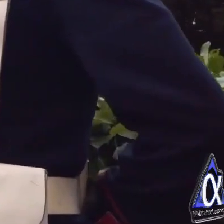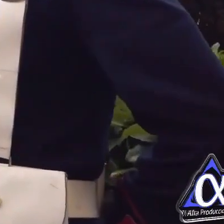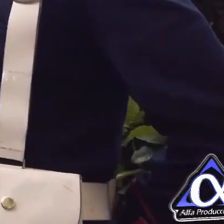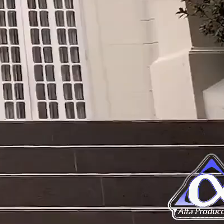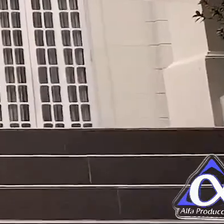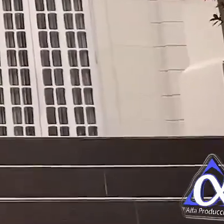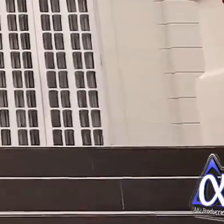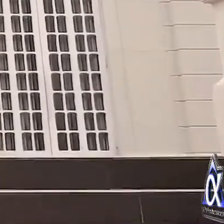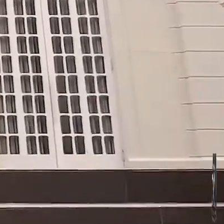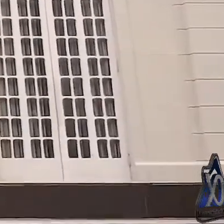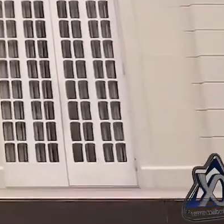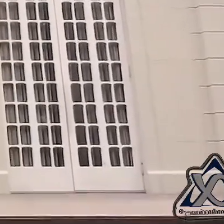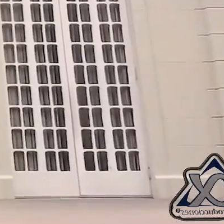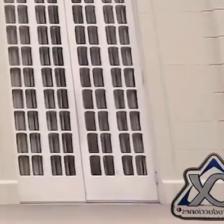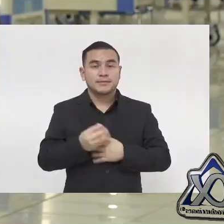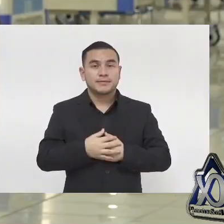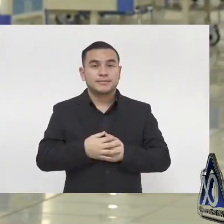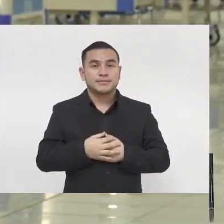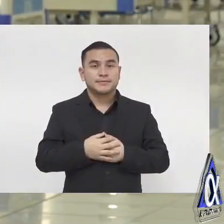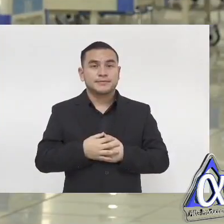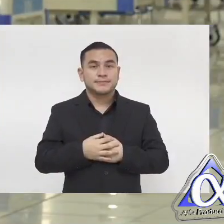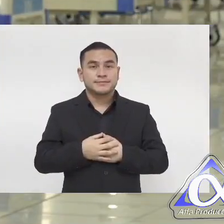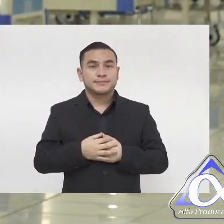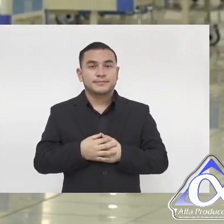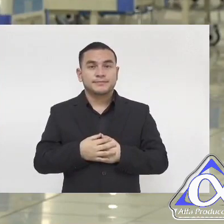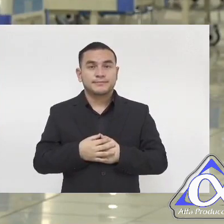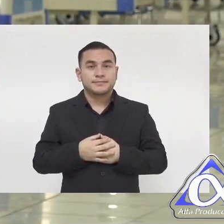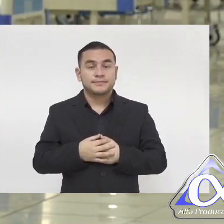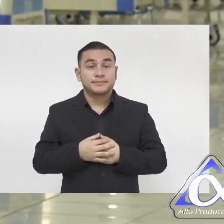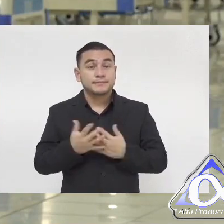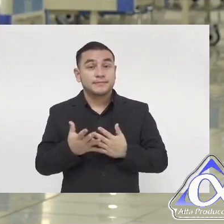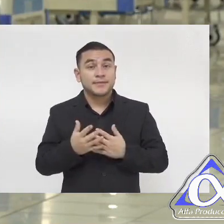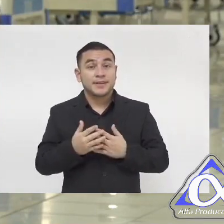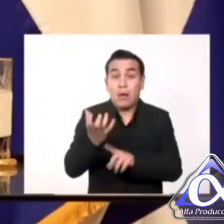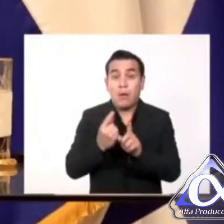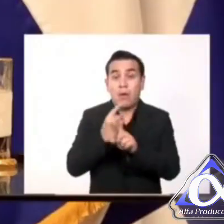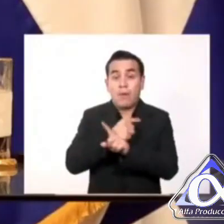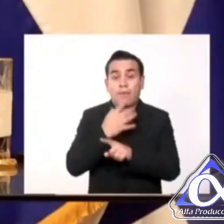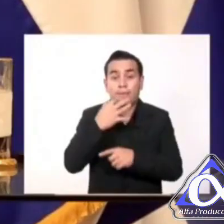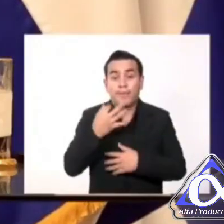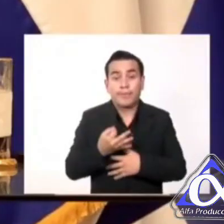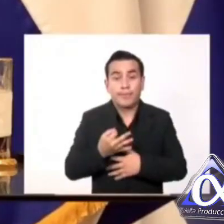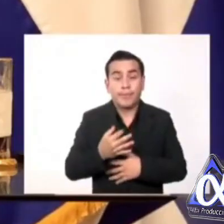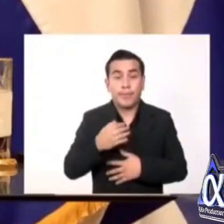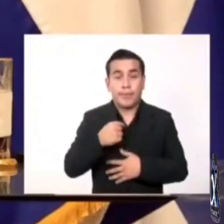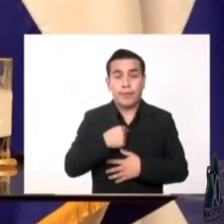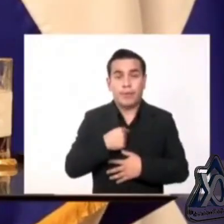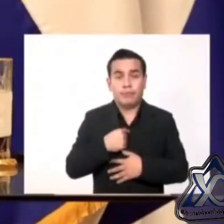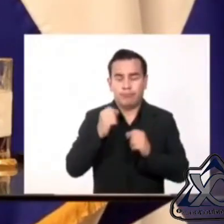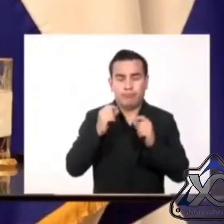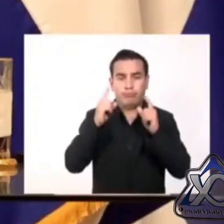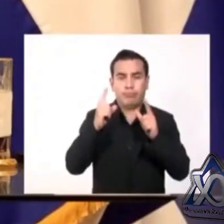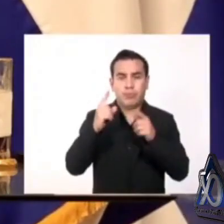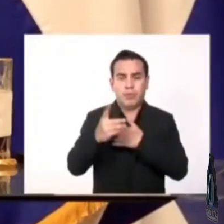jóvenes. Y no solo lo digo yo, lo dijo también el mismo presidente de la República, Nayib Bukele. A mí, yo no me asusté cuando vi a